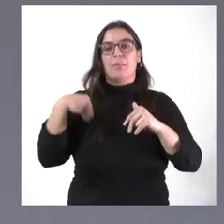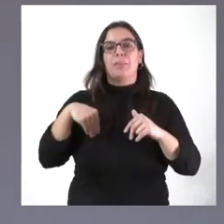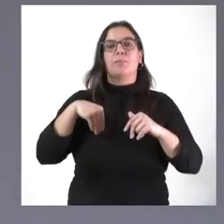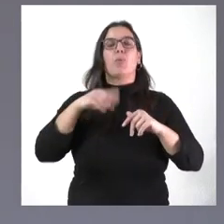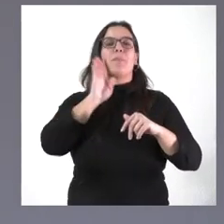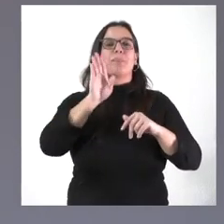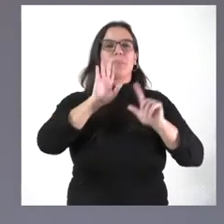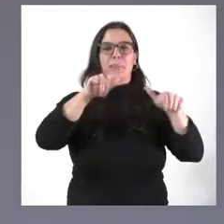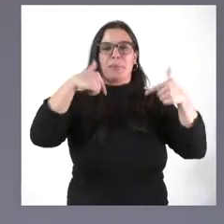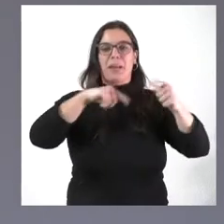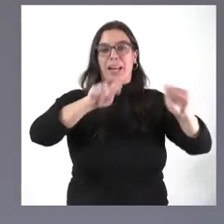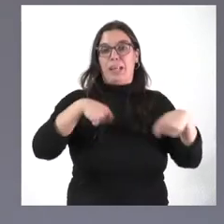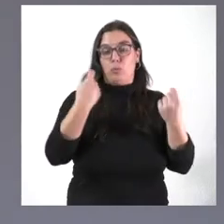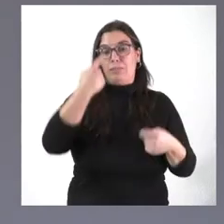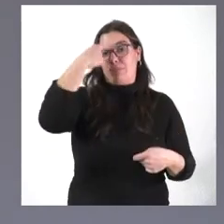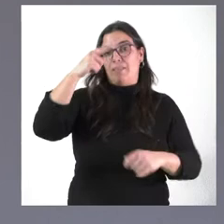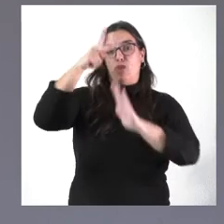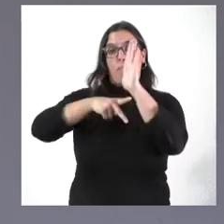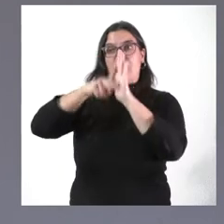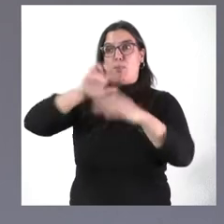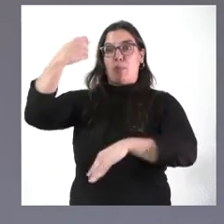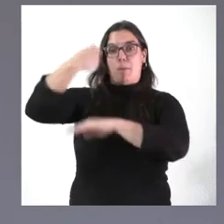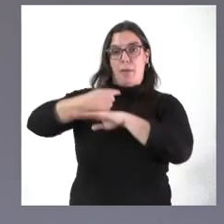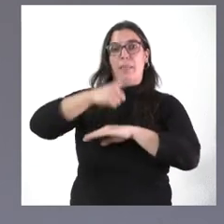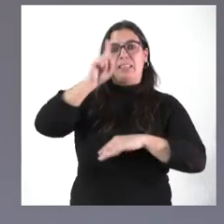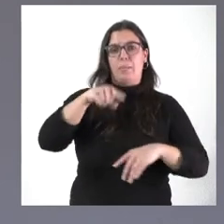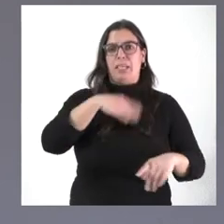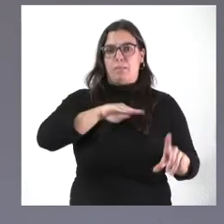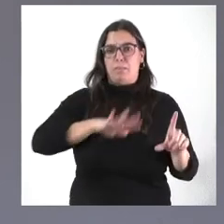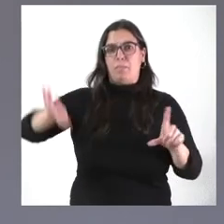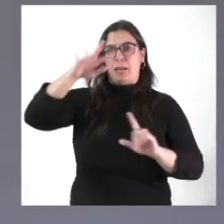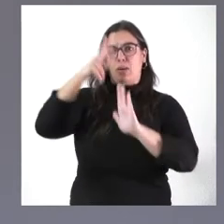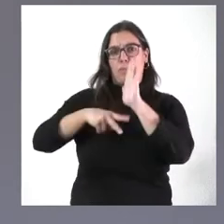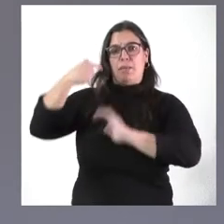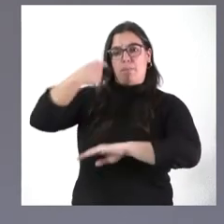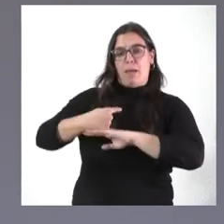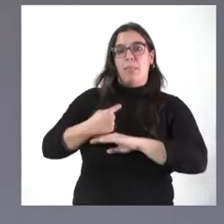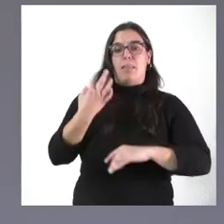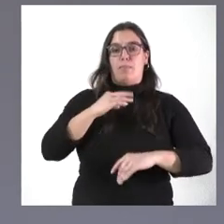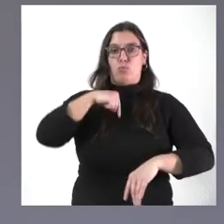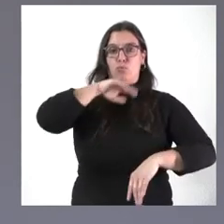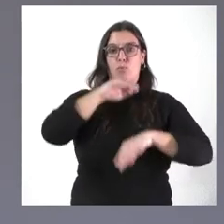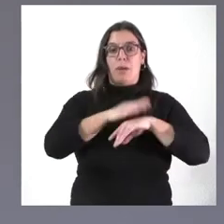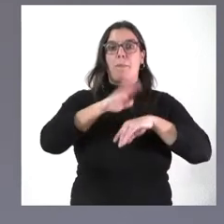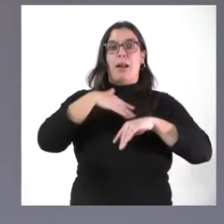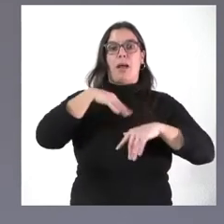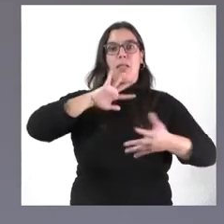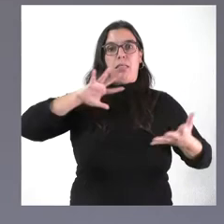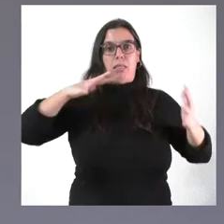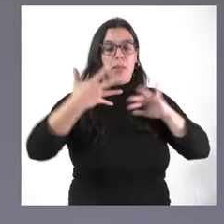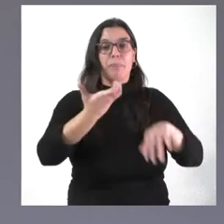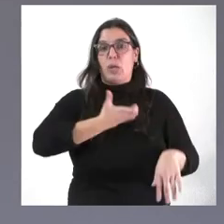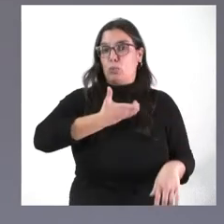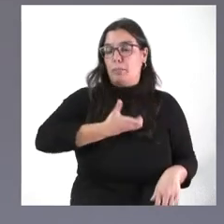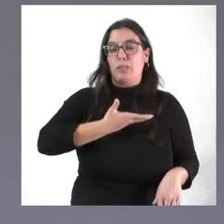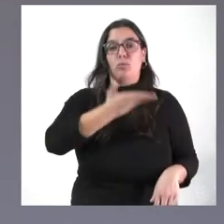como saben hay unas obligaciones europeas y también de nacional que nos obliga a avanzar a los ayuntamientos y